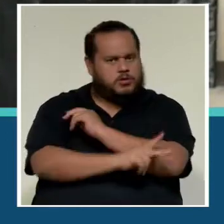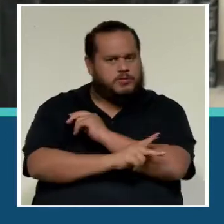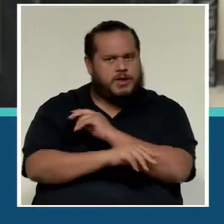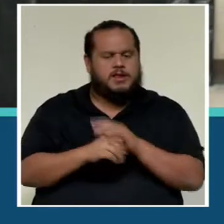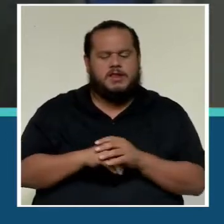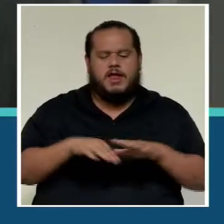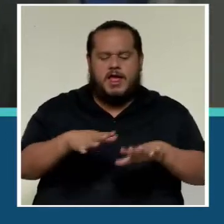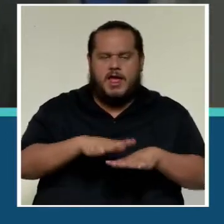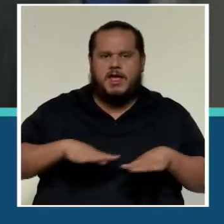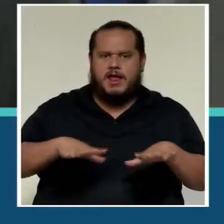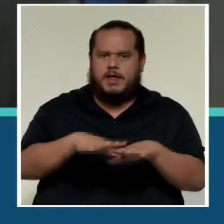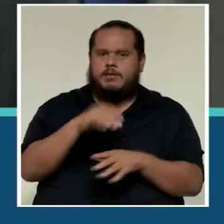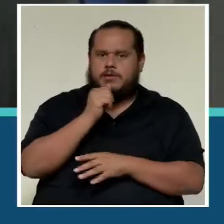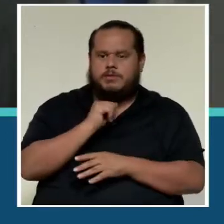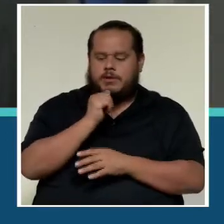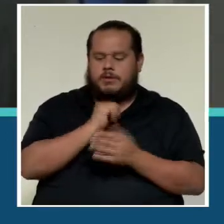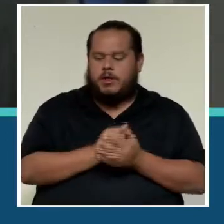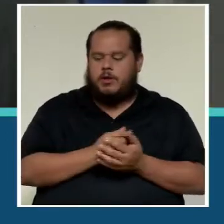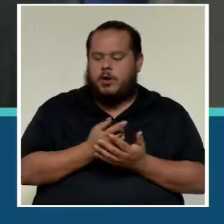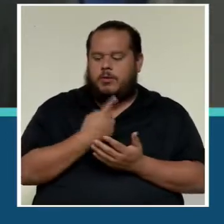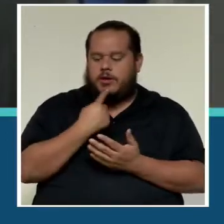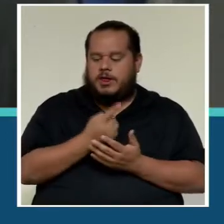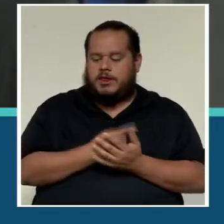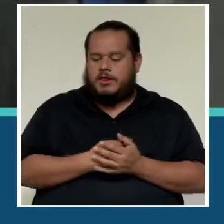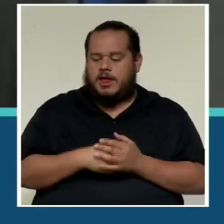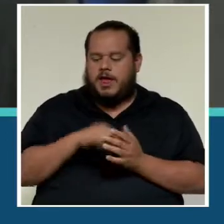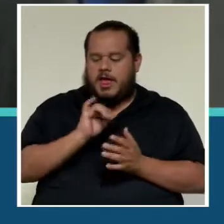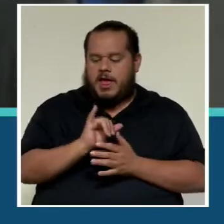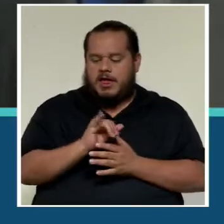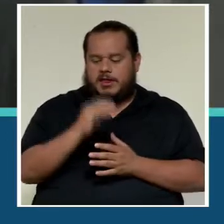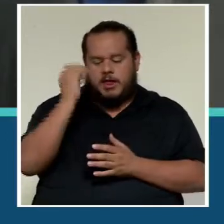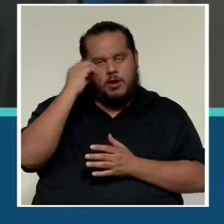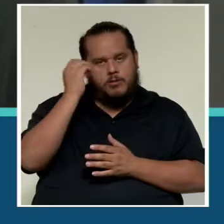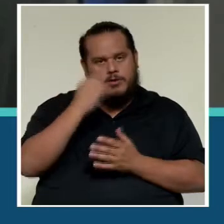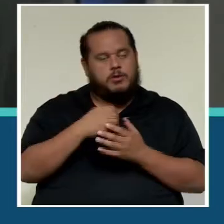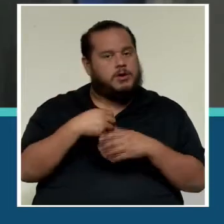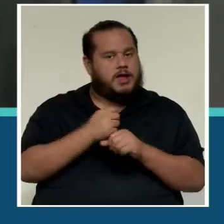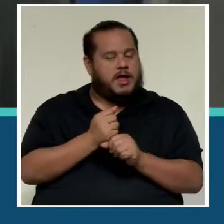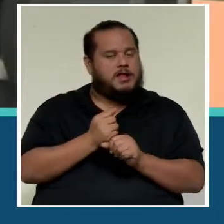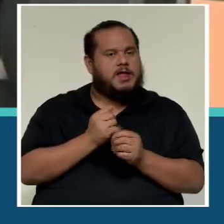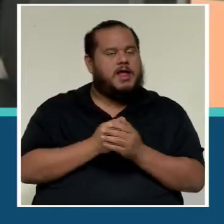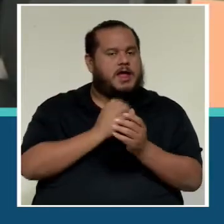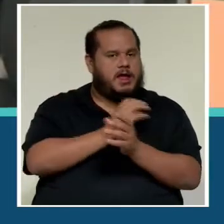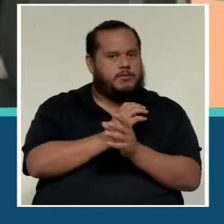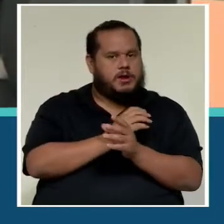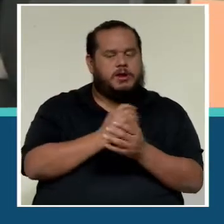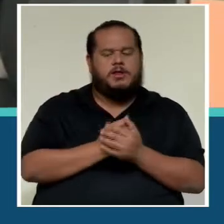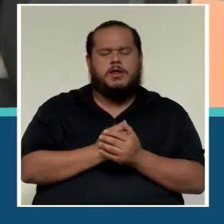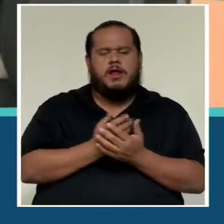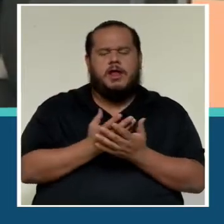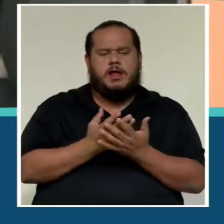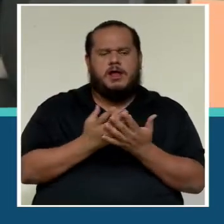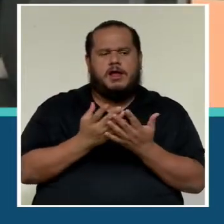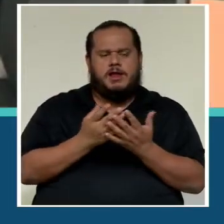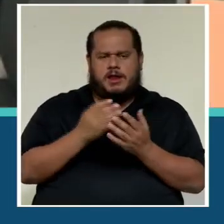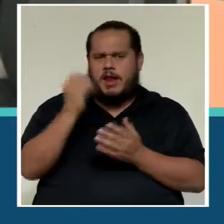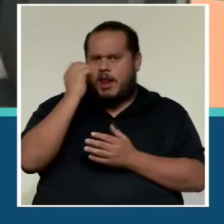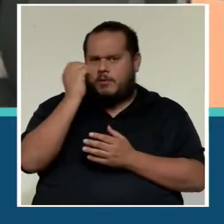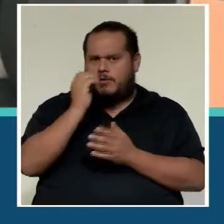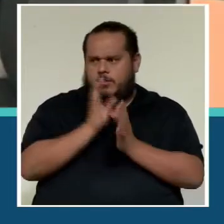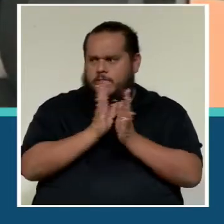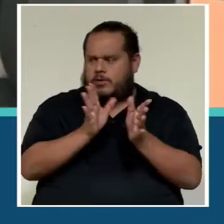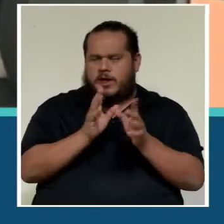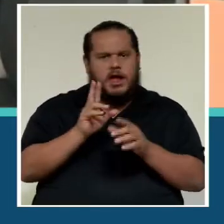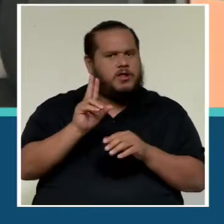todo en el ámbito privado, pues según esta opinión que emitió el procurador, En la función pública esto no debería